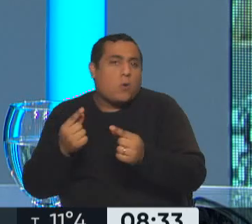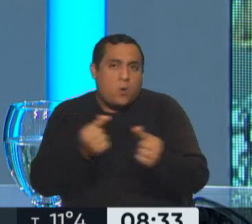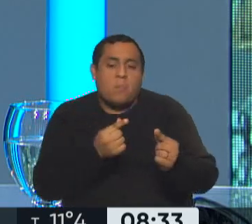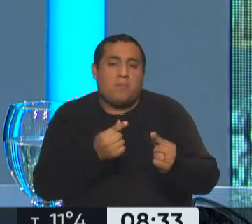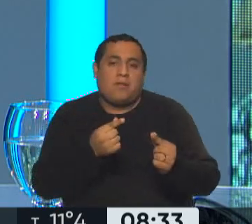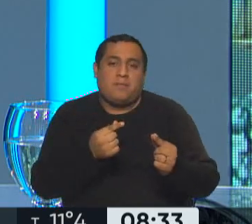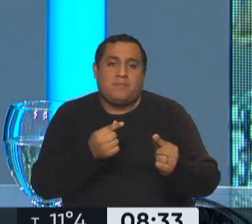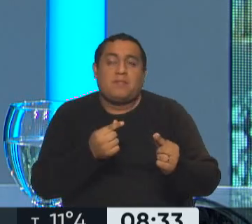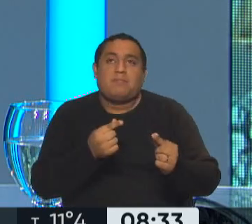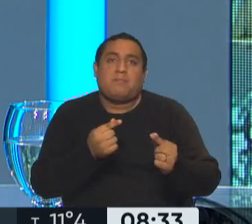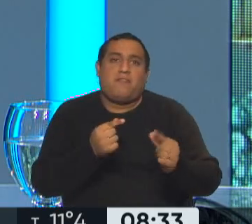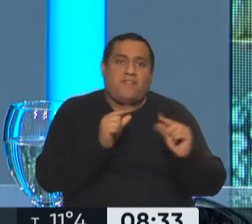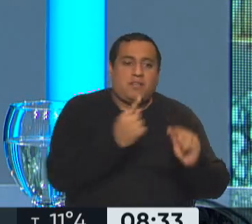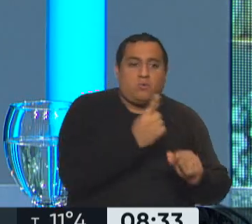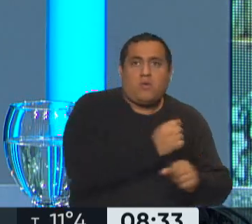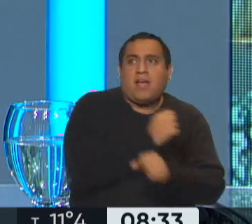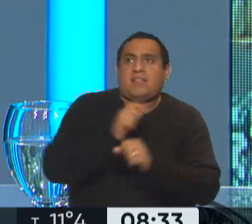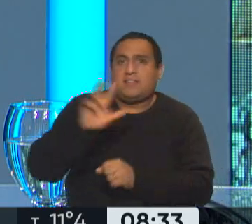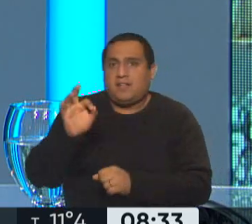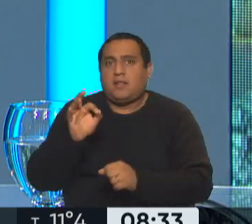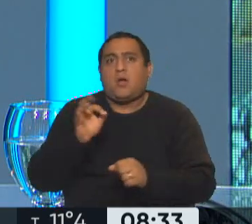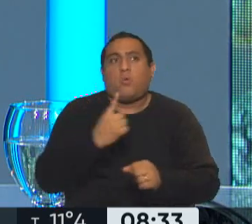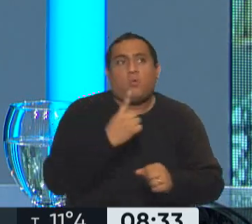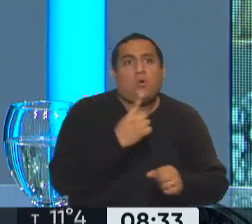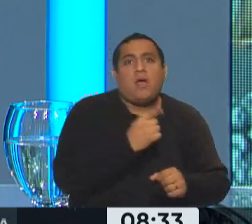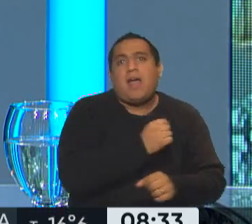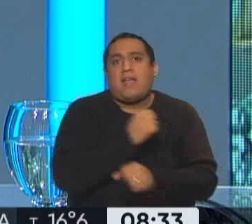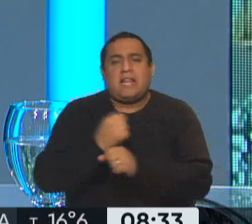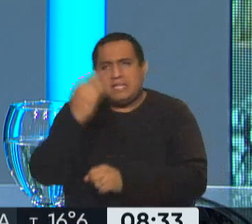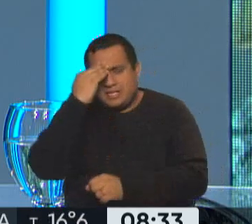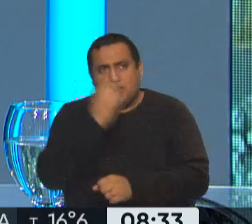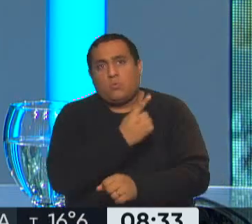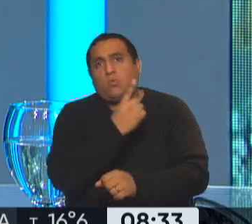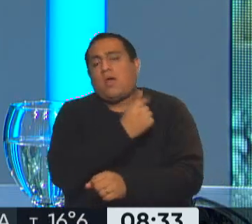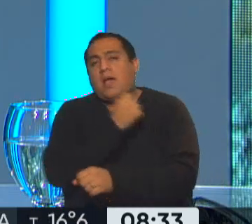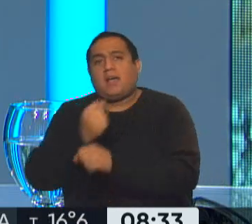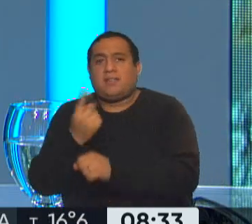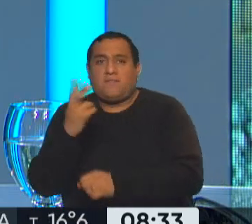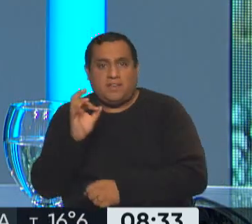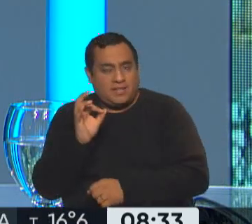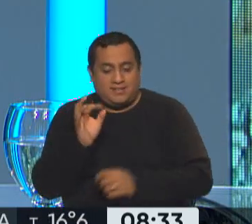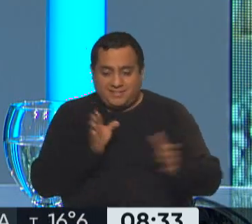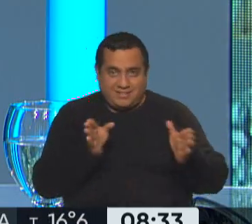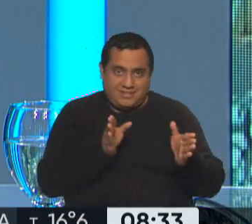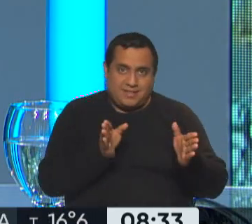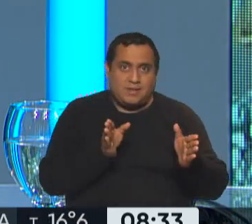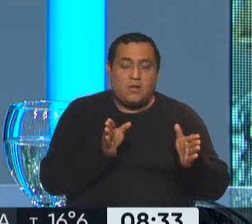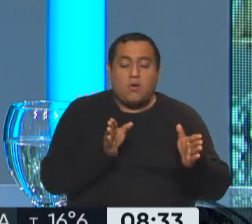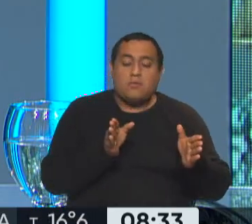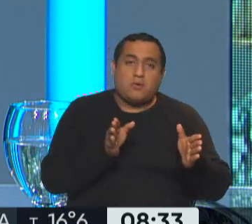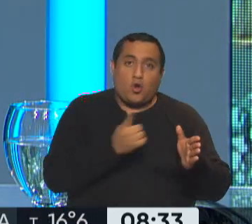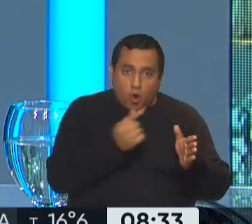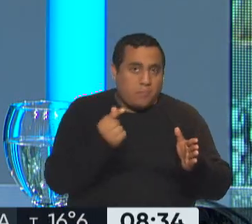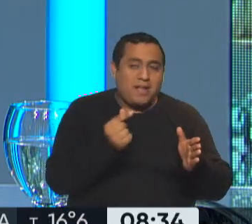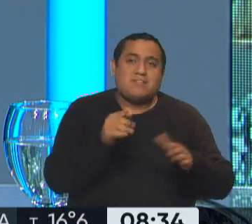al 30, ¿no? De llegar a fin de mes, 1 al 20, 1 al 15, bueno, termina consumiendo calzado en lo último que tiene de la escala de valor. Ahora,